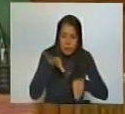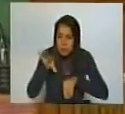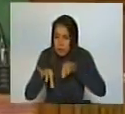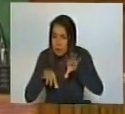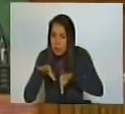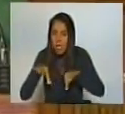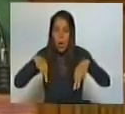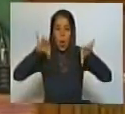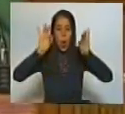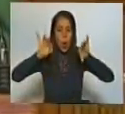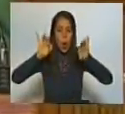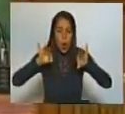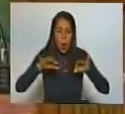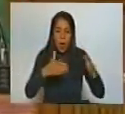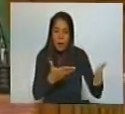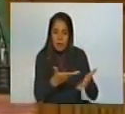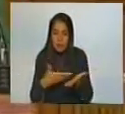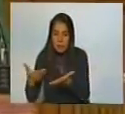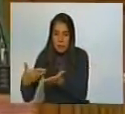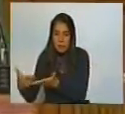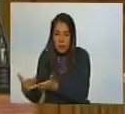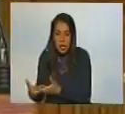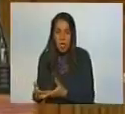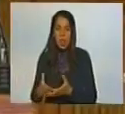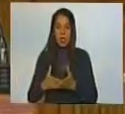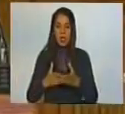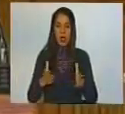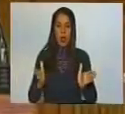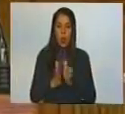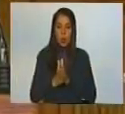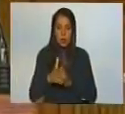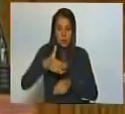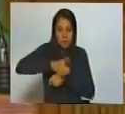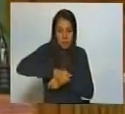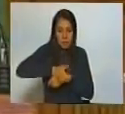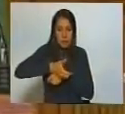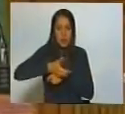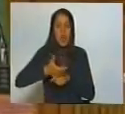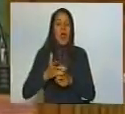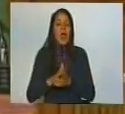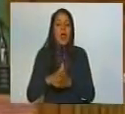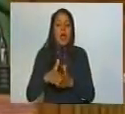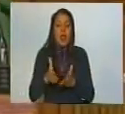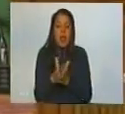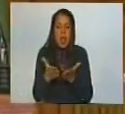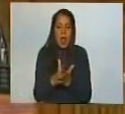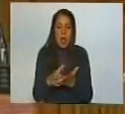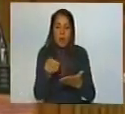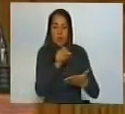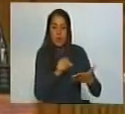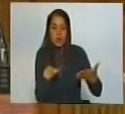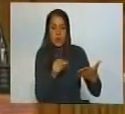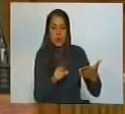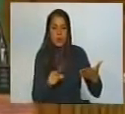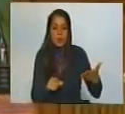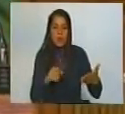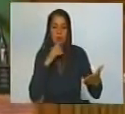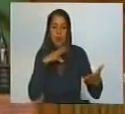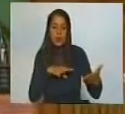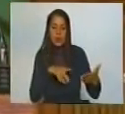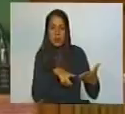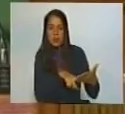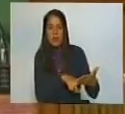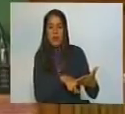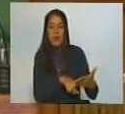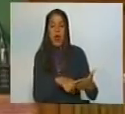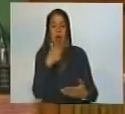libro que se llama, debe existir por ahí todavía, Reportaje al pie del patíbulo. O sea, él sabía que lo